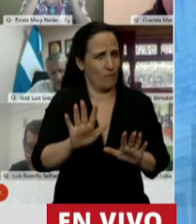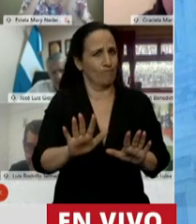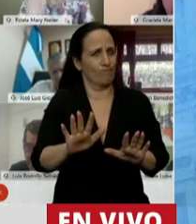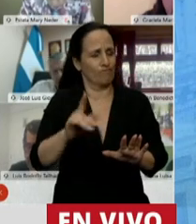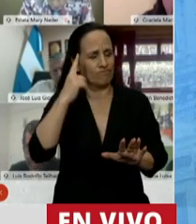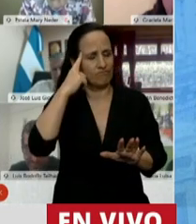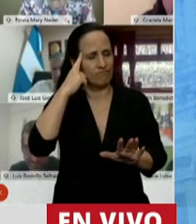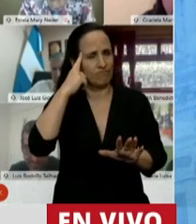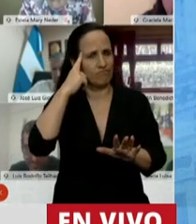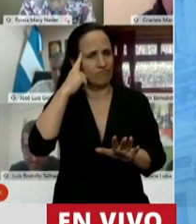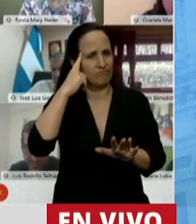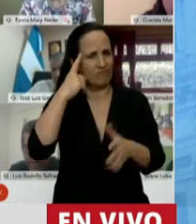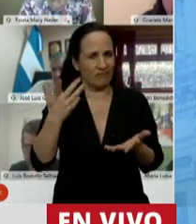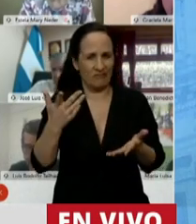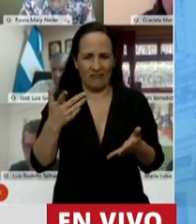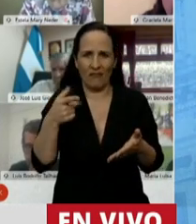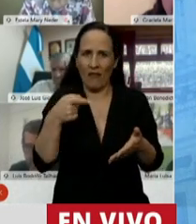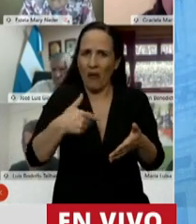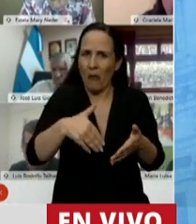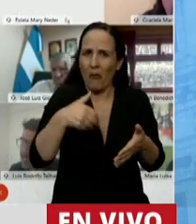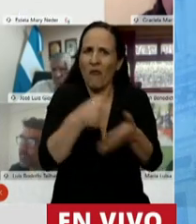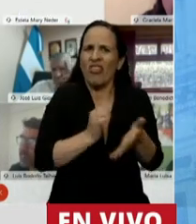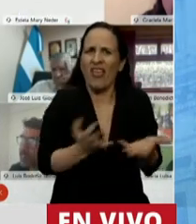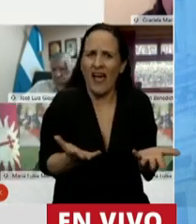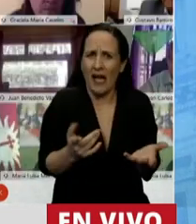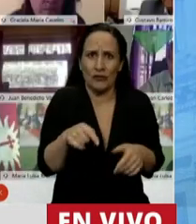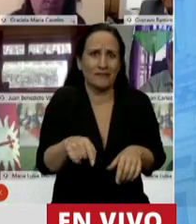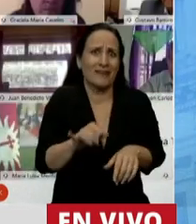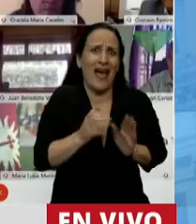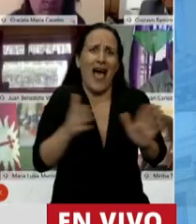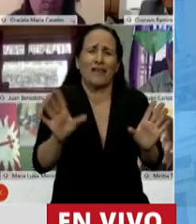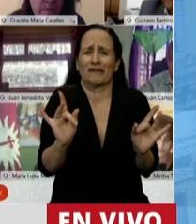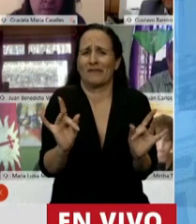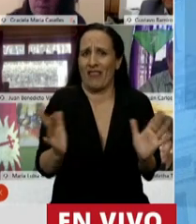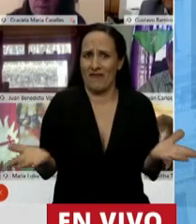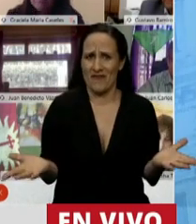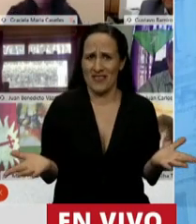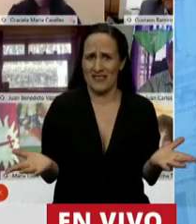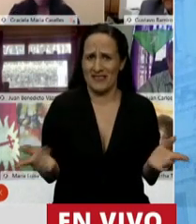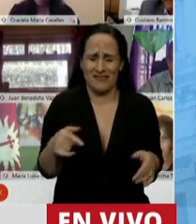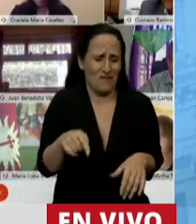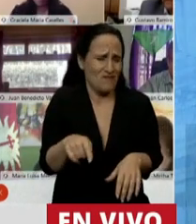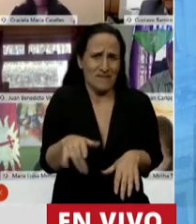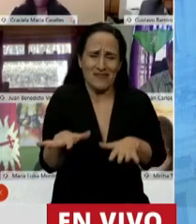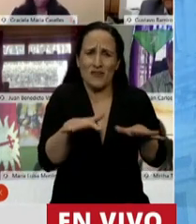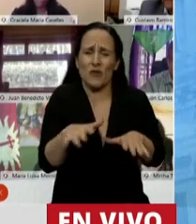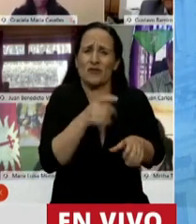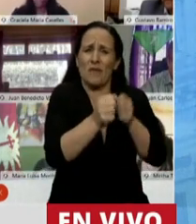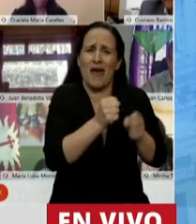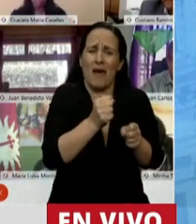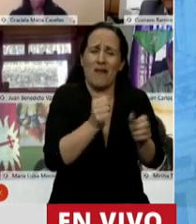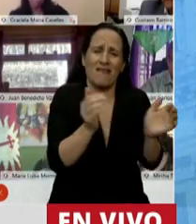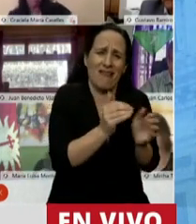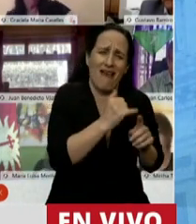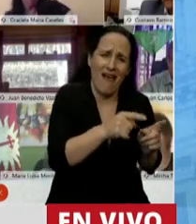a pensar en este fin de año tan difícil que es para todos los argentinos, en este fin de año tan complicado para las pymes, para aquellos que